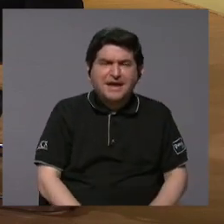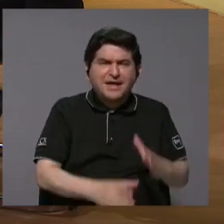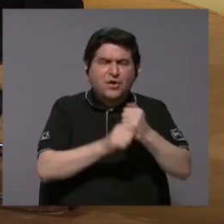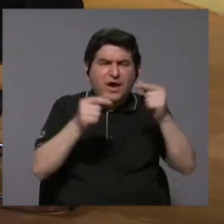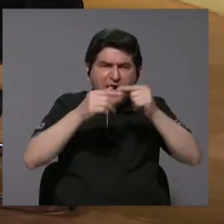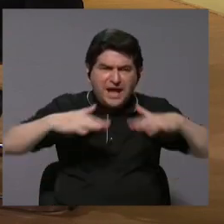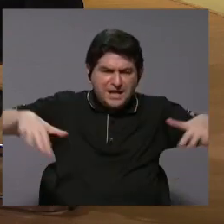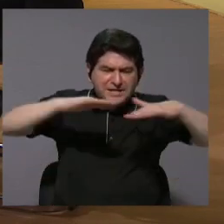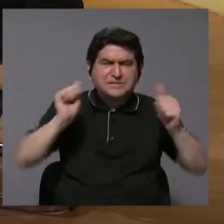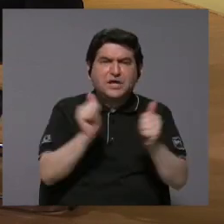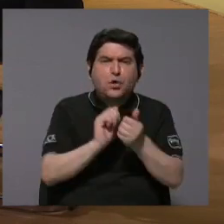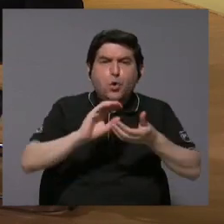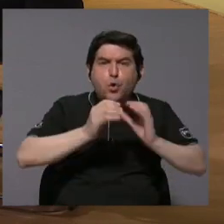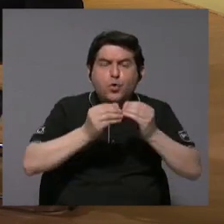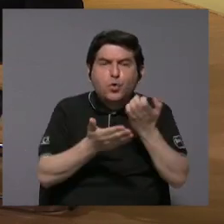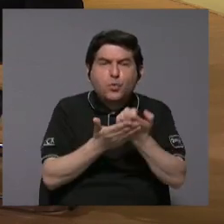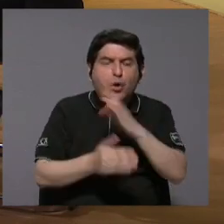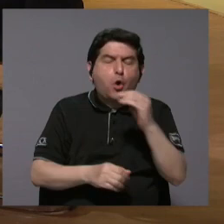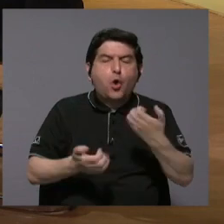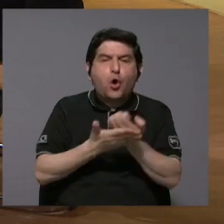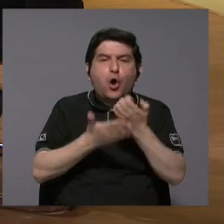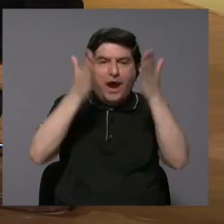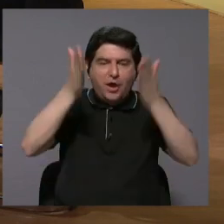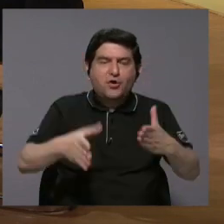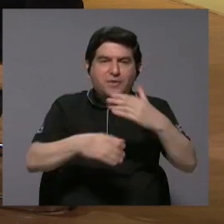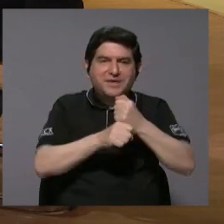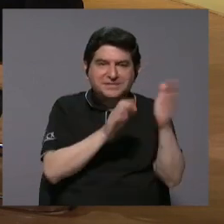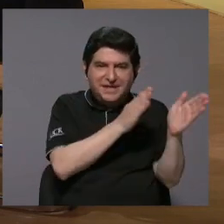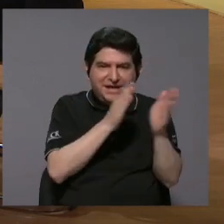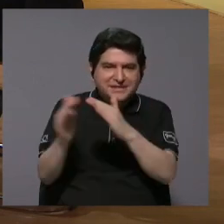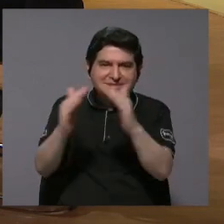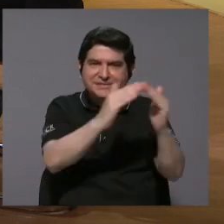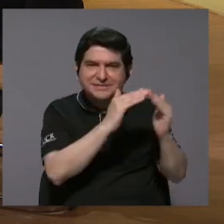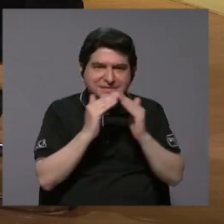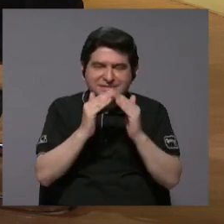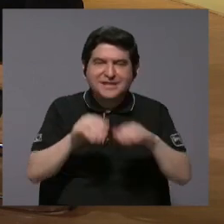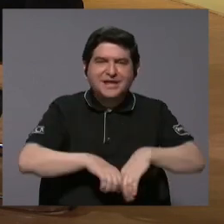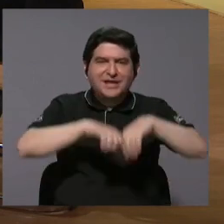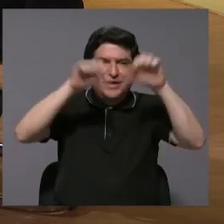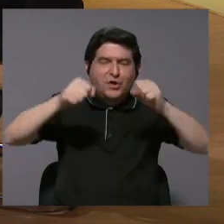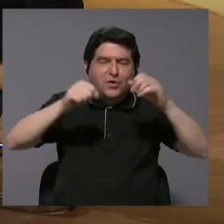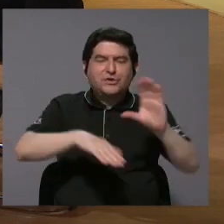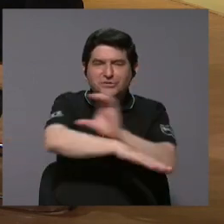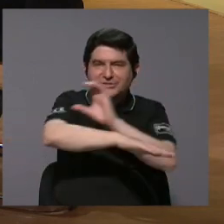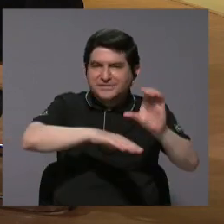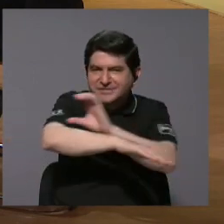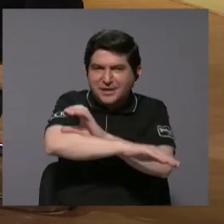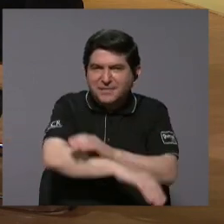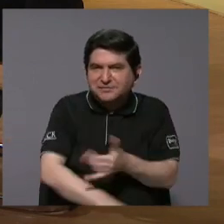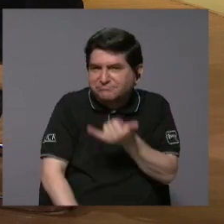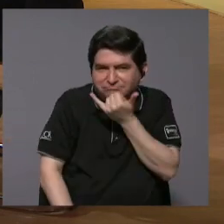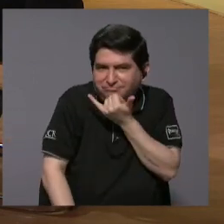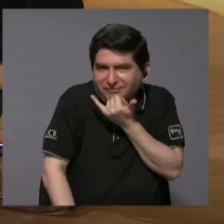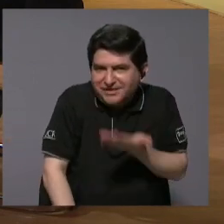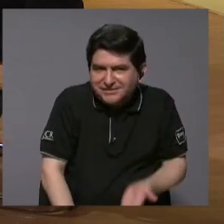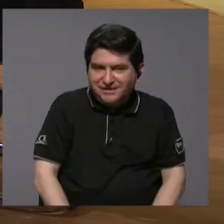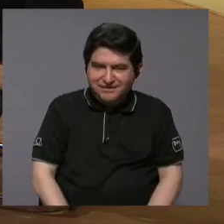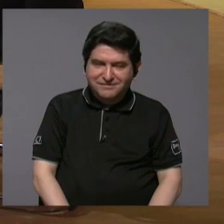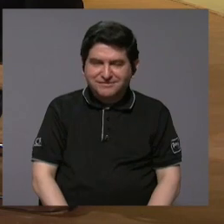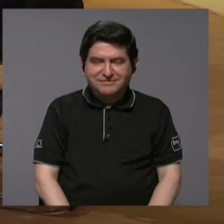con datos económicos o cuando un economista se pone a hacer planificación urbana con sistemas informáticos, ¿no? Hemos